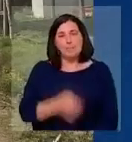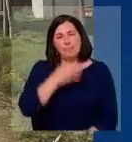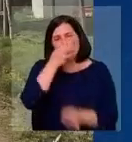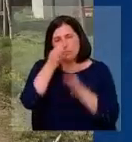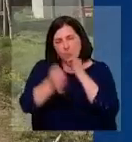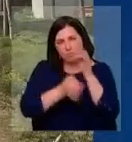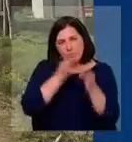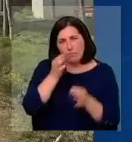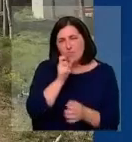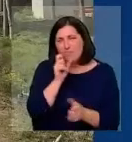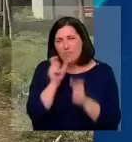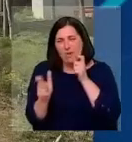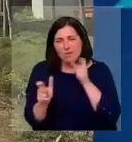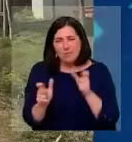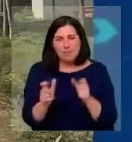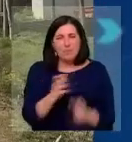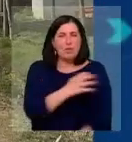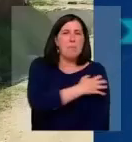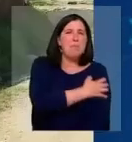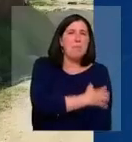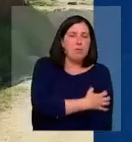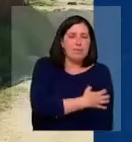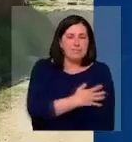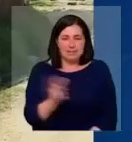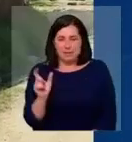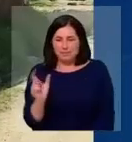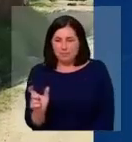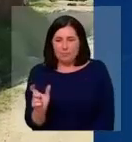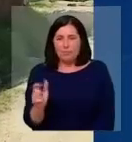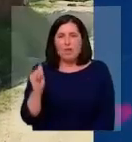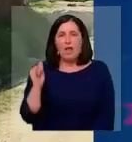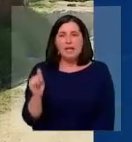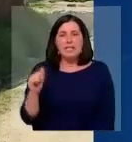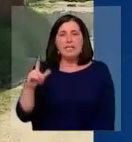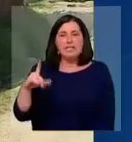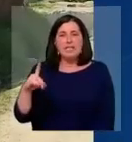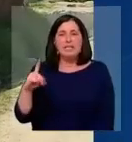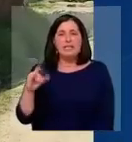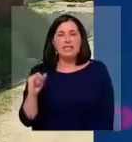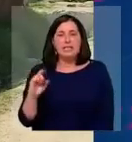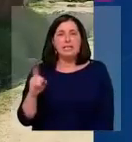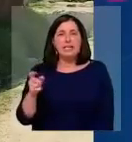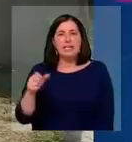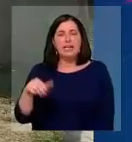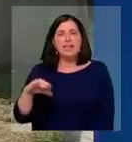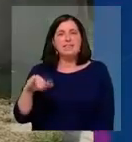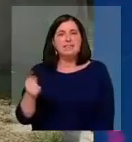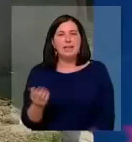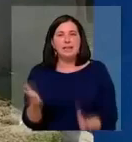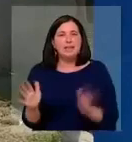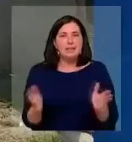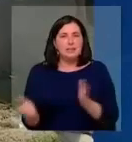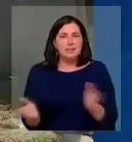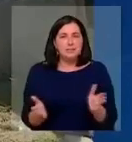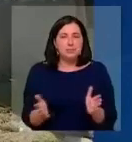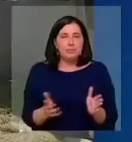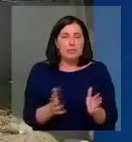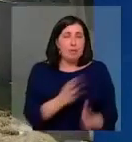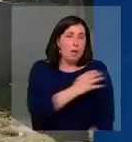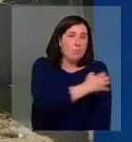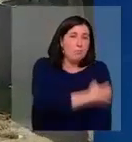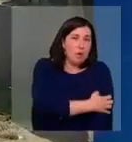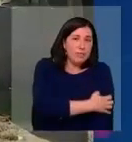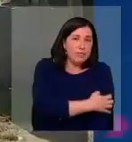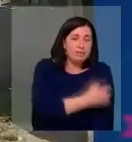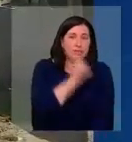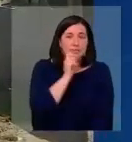considera pobreza y lo que se considera indigencia en términos estadísticos, ¿cómo se hace ese cálculo? Claro, para considerar que un hogar es pobre, lo que se hace es comparar